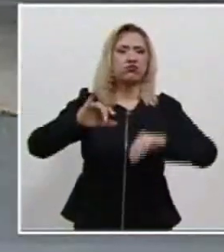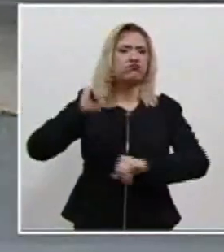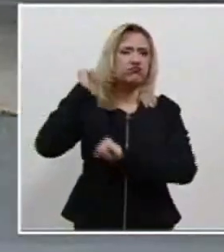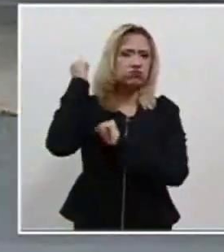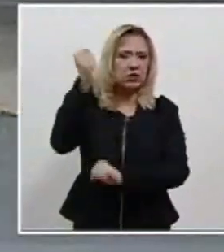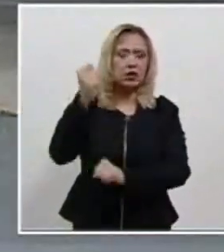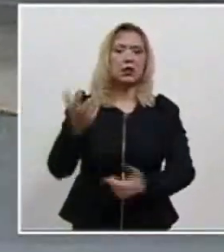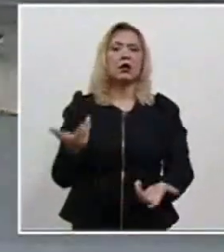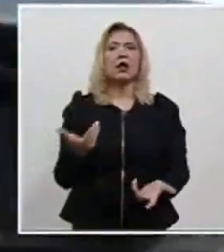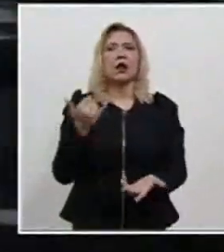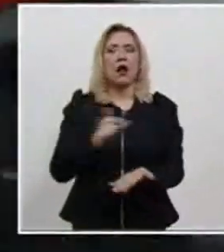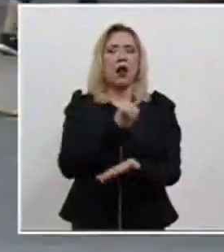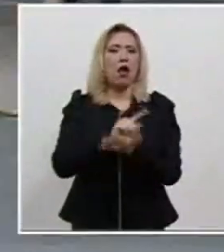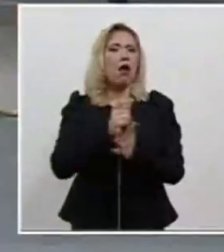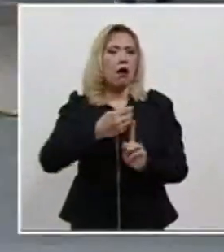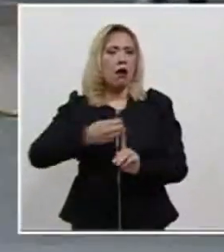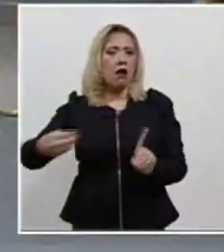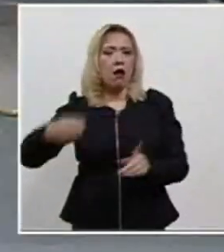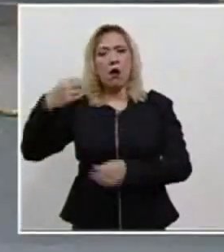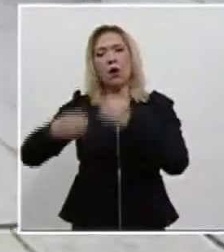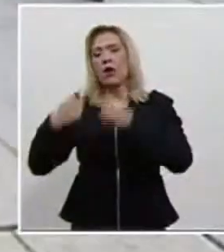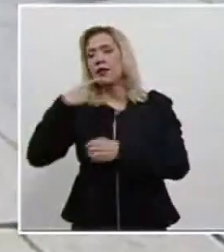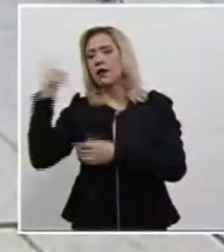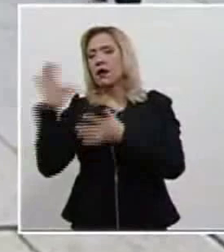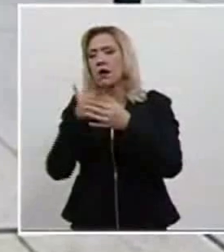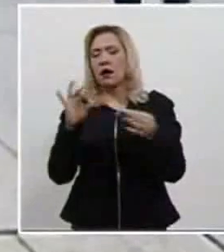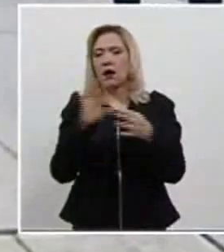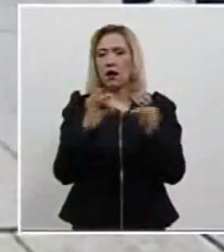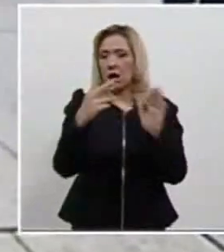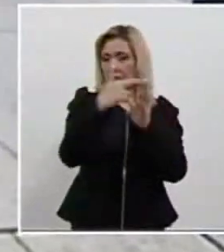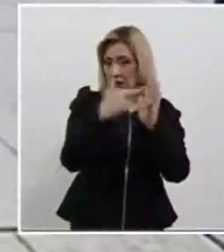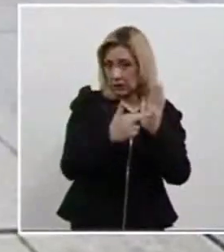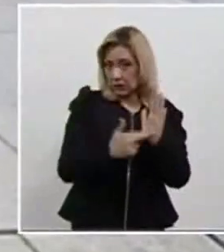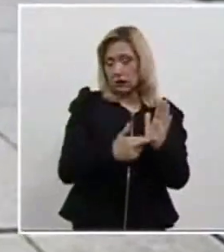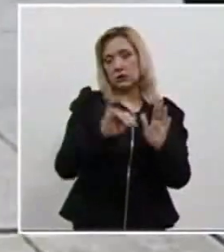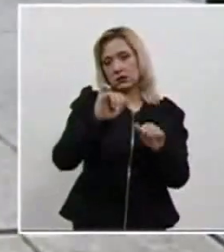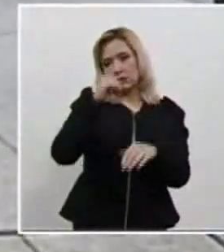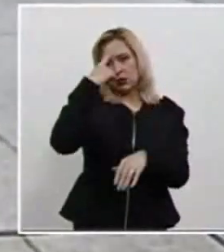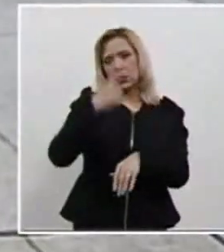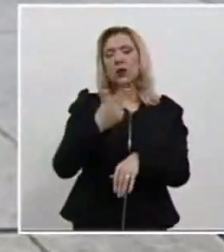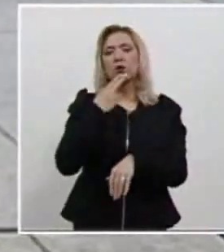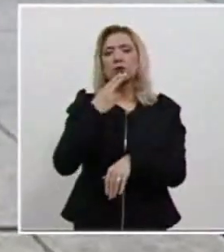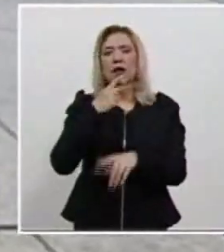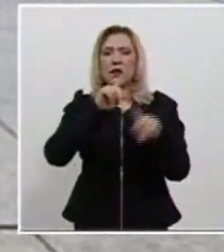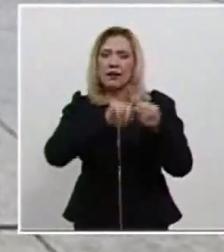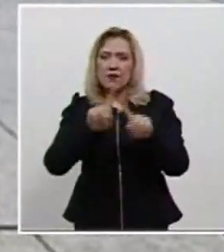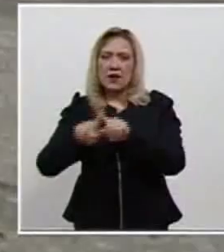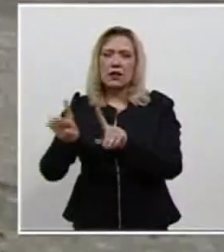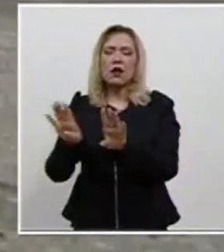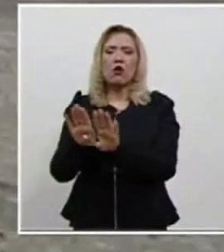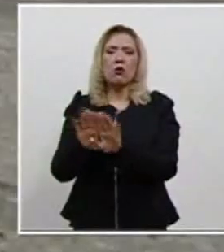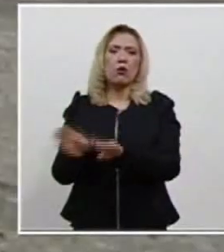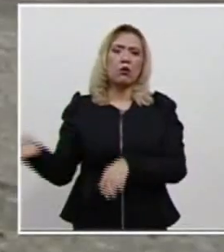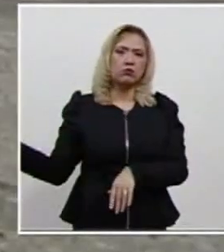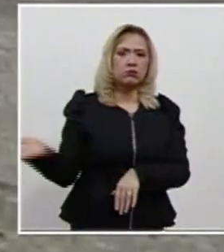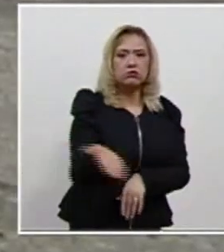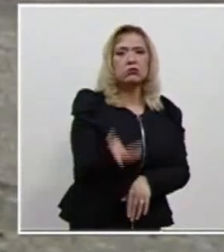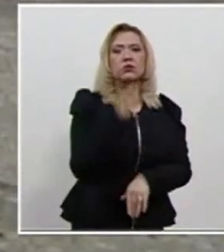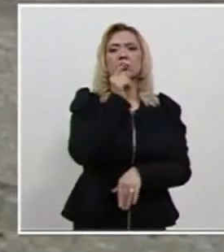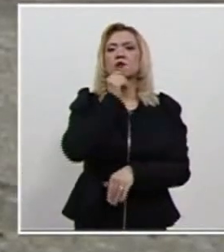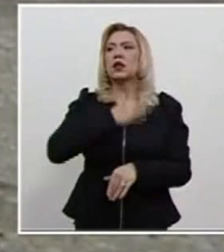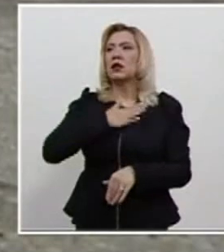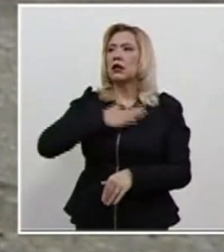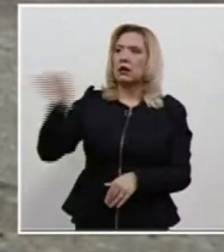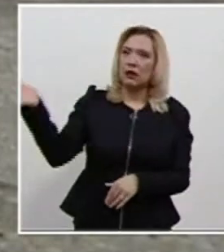legalidad. La Corte explicó que si bien las normas permiten utilizar los distintos niveles de fuerza establecidos en la ley, cuando